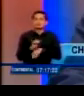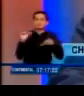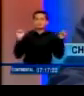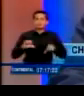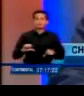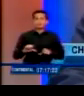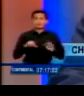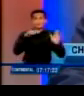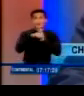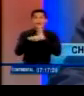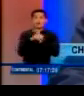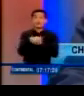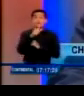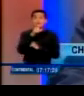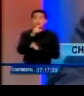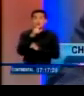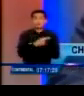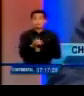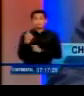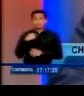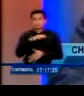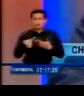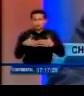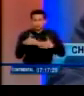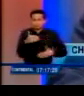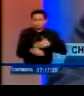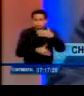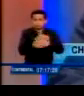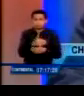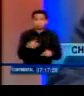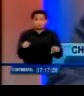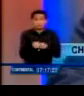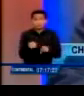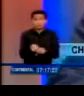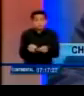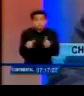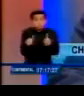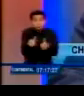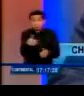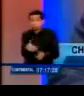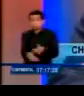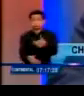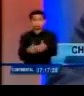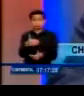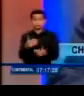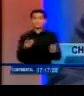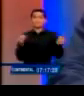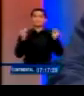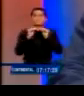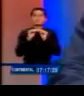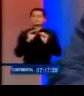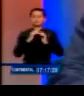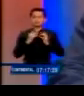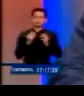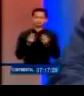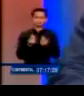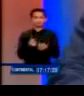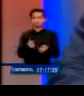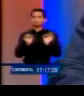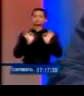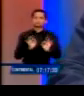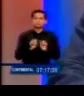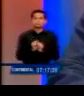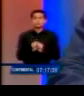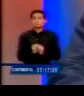nacional, la banca privada, goza, así como ha venido gozando, de una excelente salud financiera y una excelente solvencia.